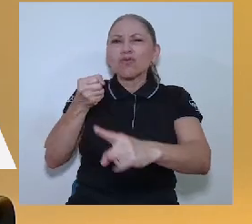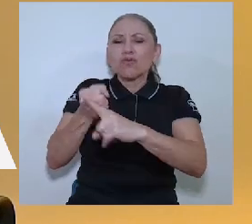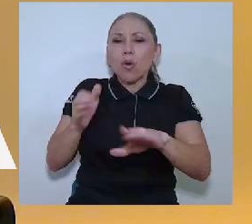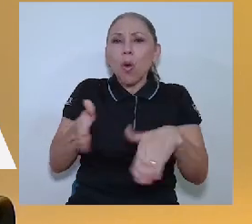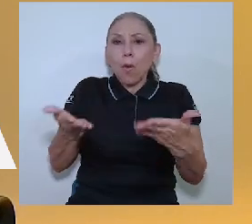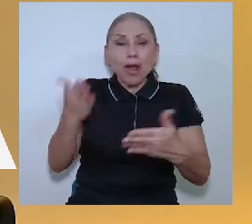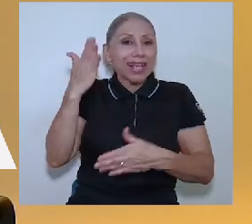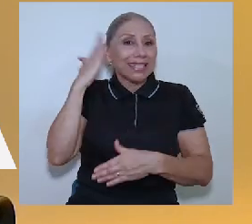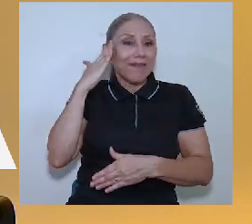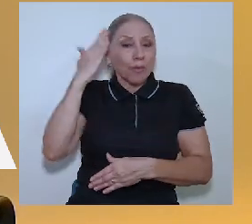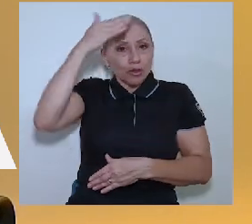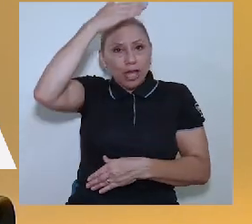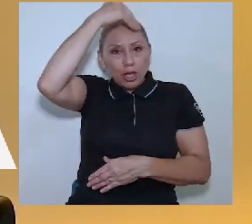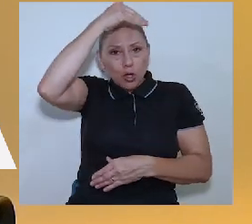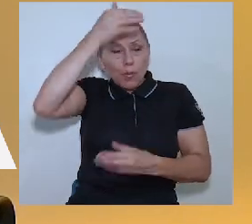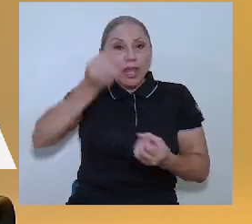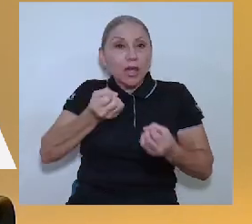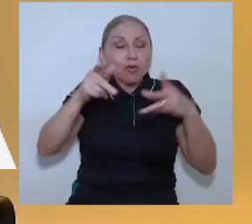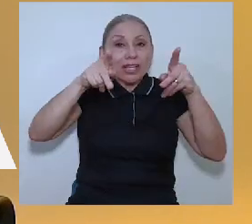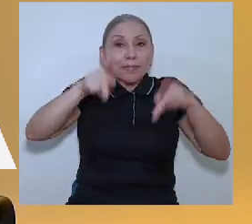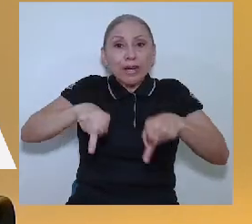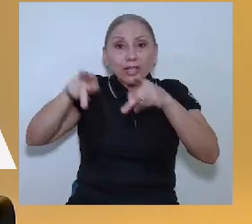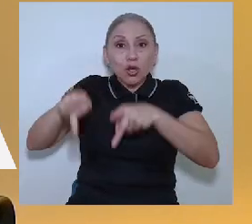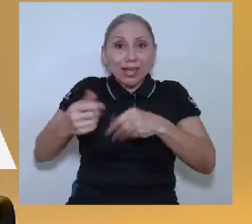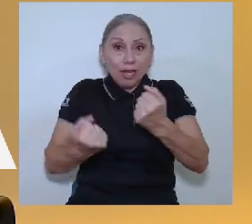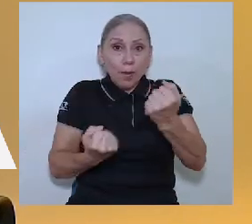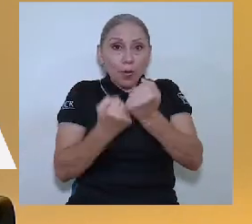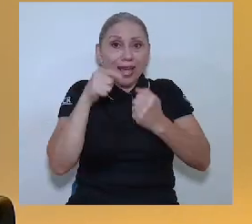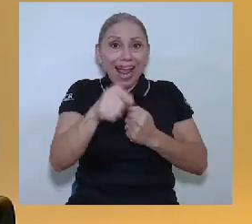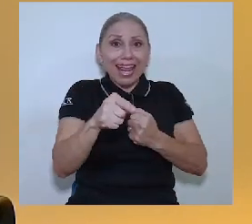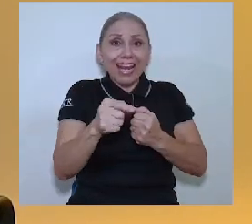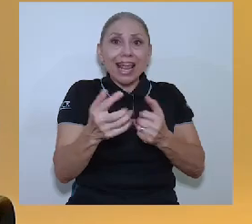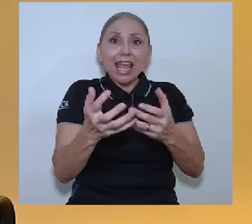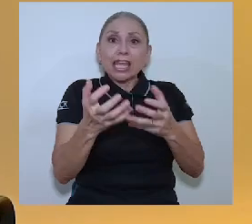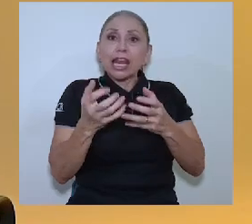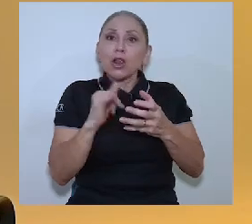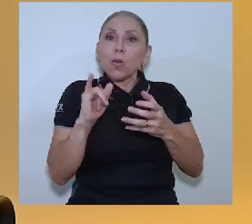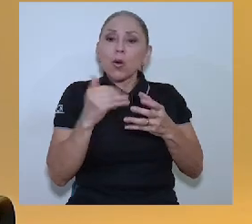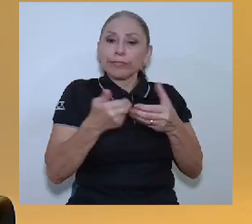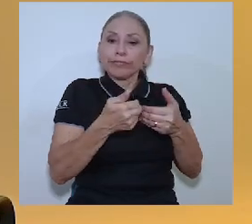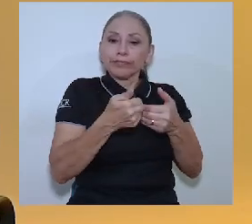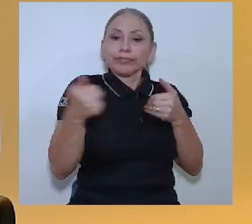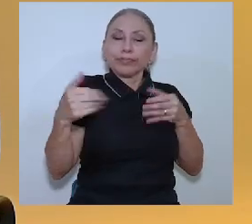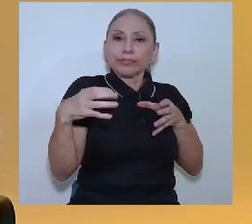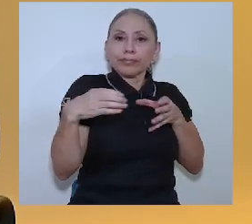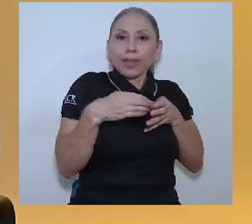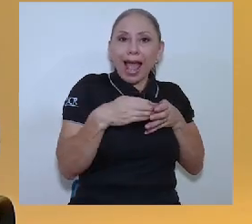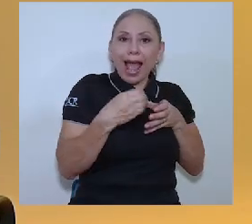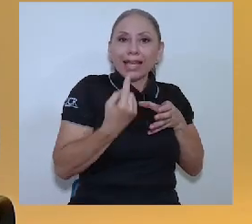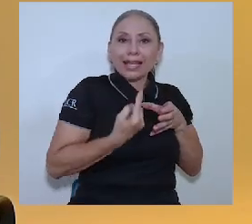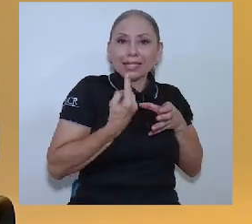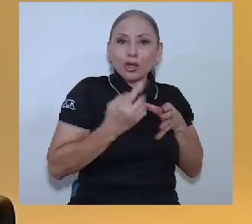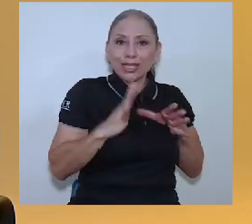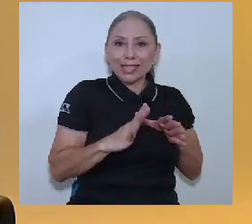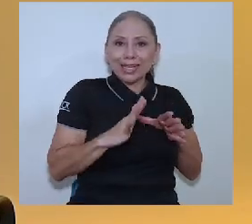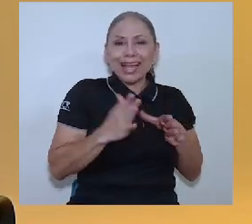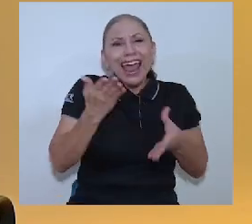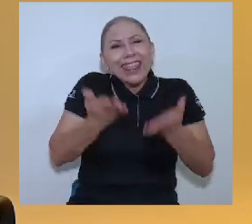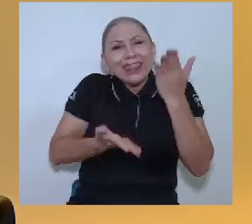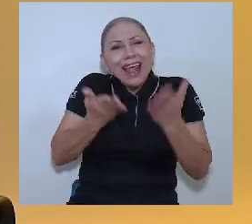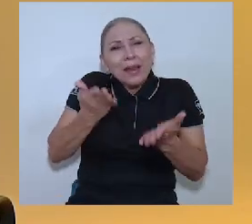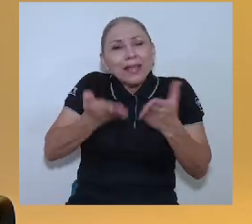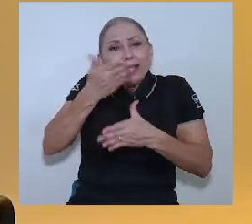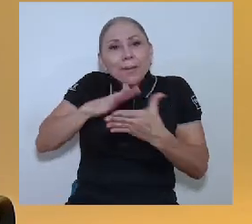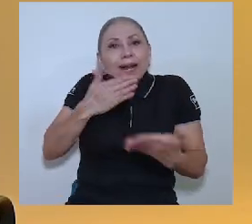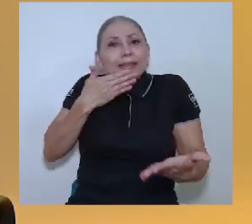de sus aliados tienen ímpetus aislacionistas. Eso, digamos, tal vez la parte buena